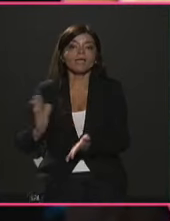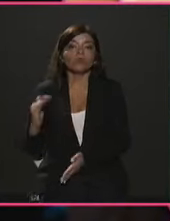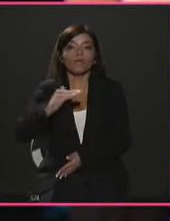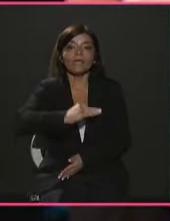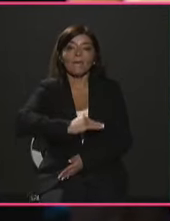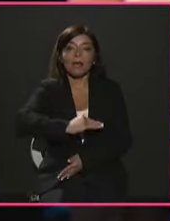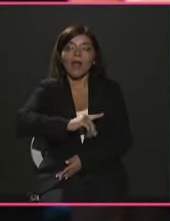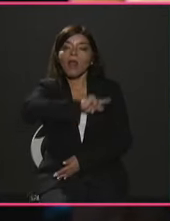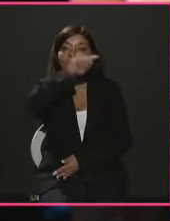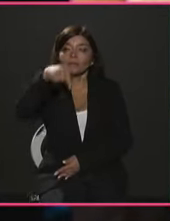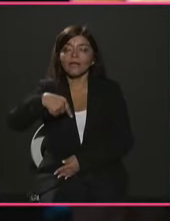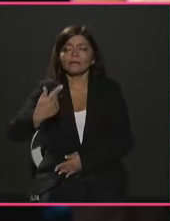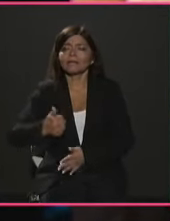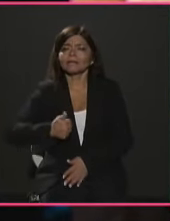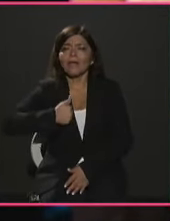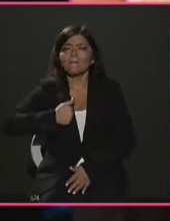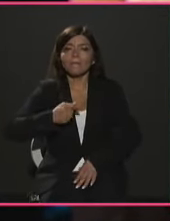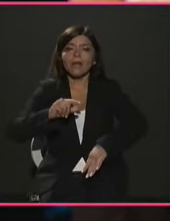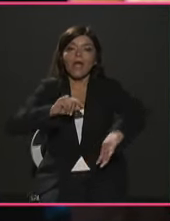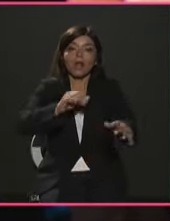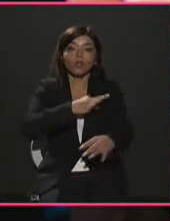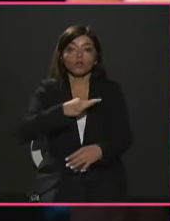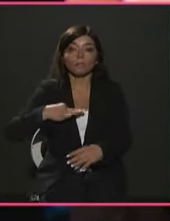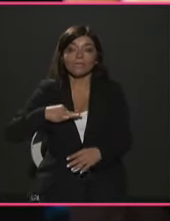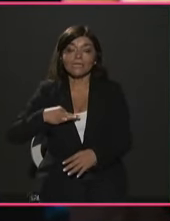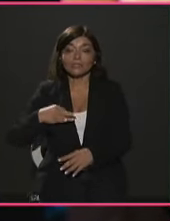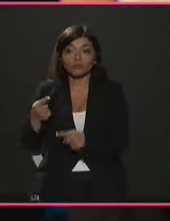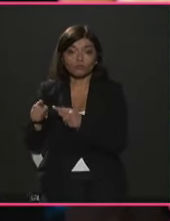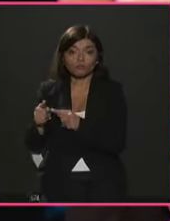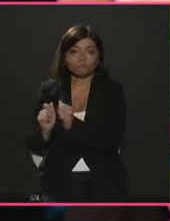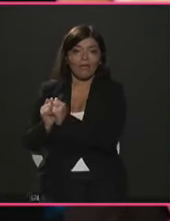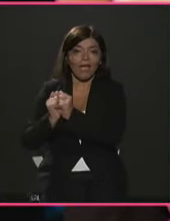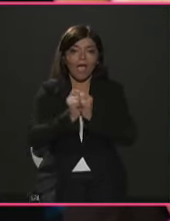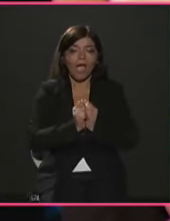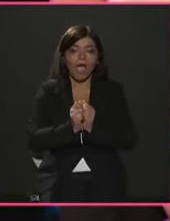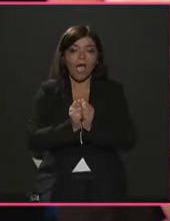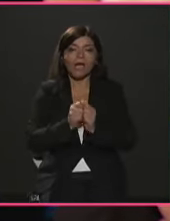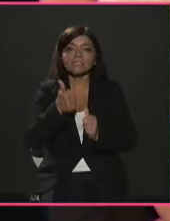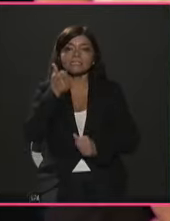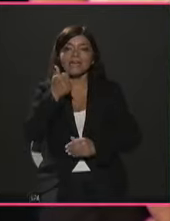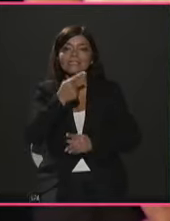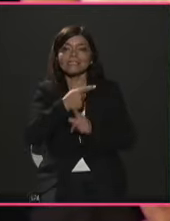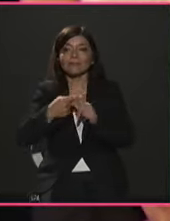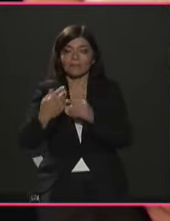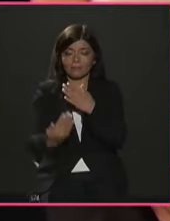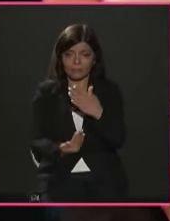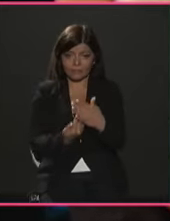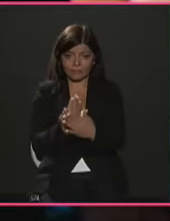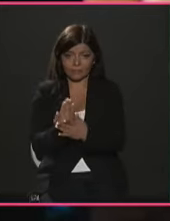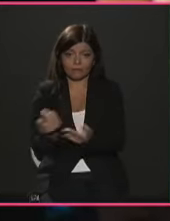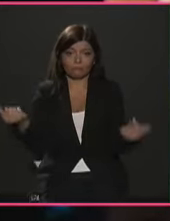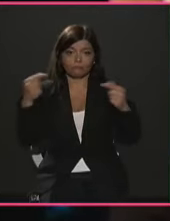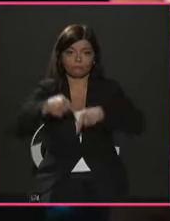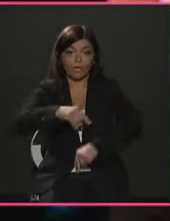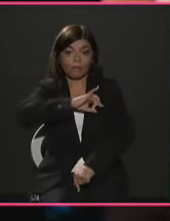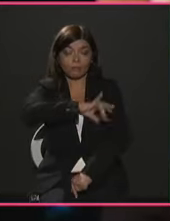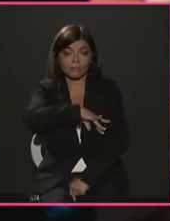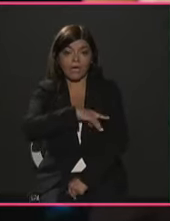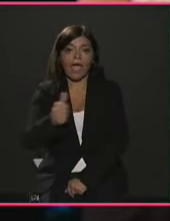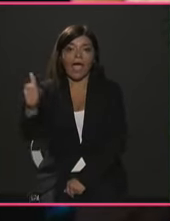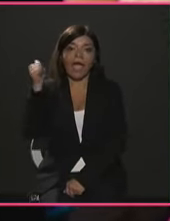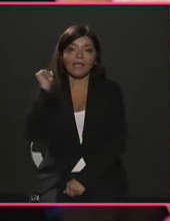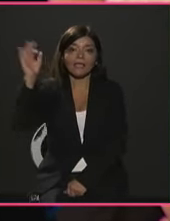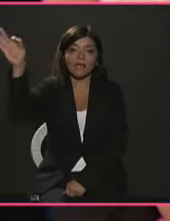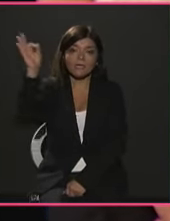día llegamos tempranito a la con el ministro van claven a las 6:30 de la mañana y tuvimos ayer una